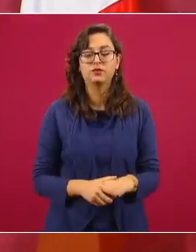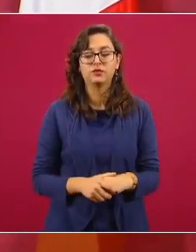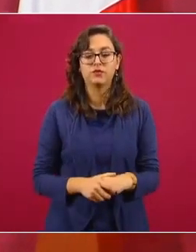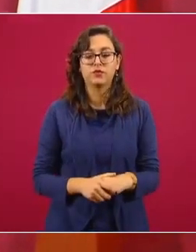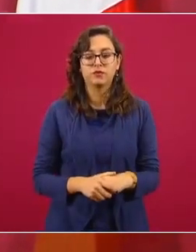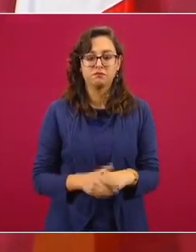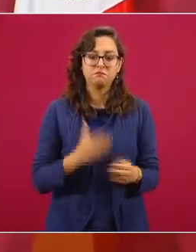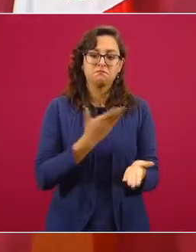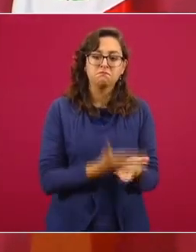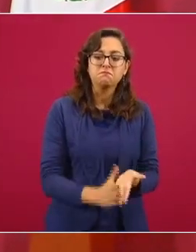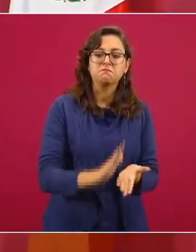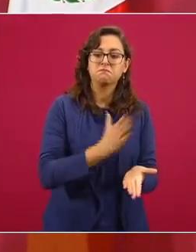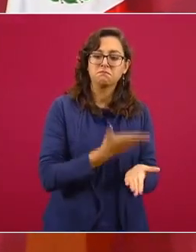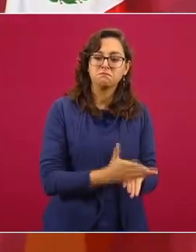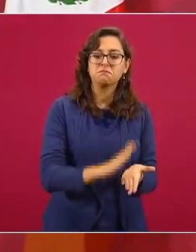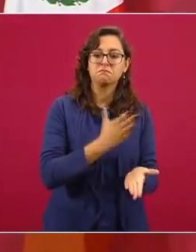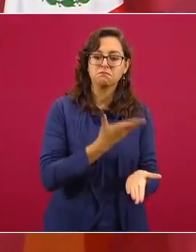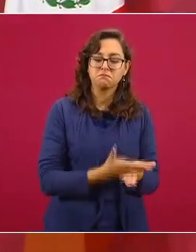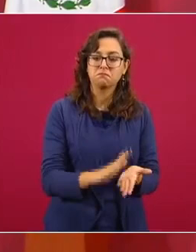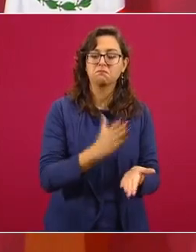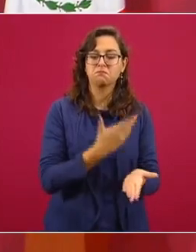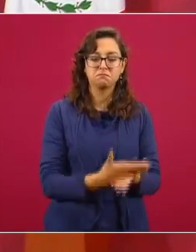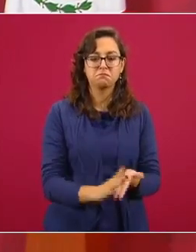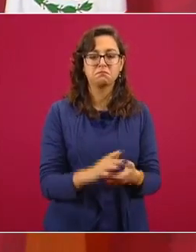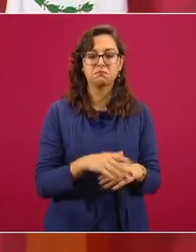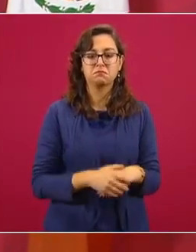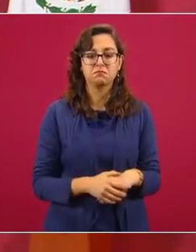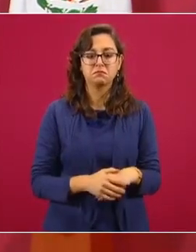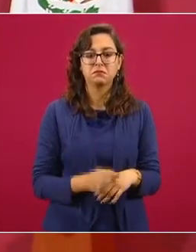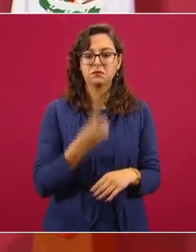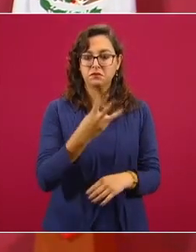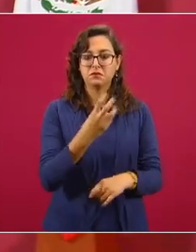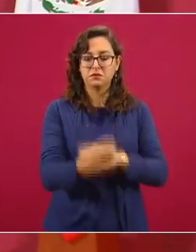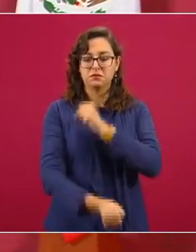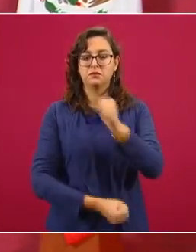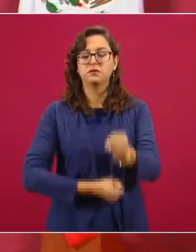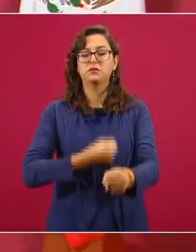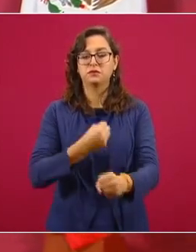con plazos para los pagos a 3 años.